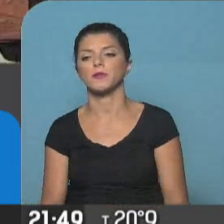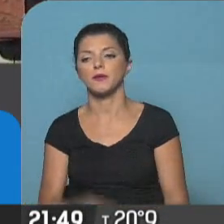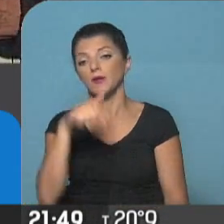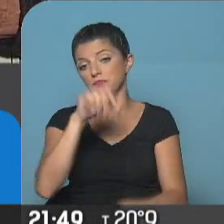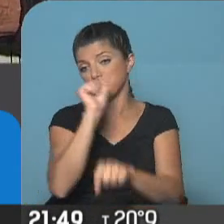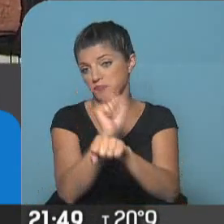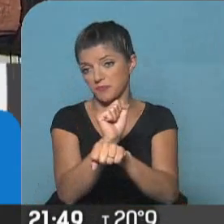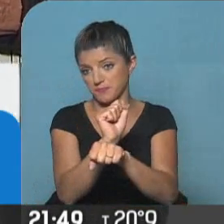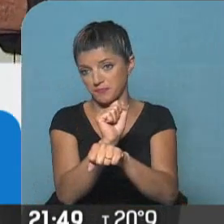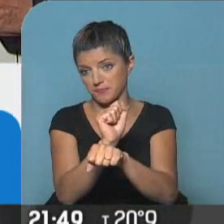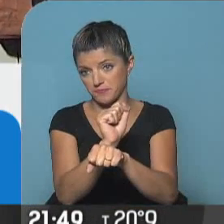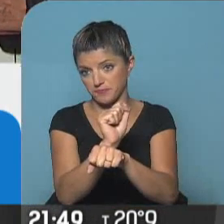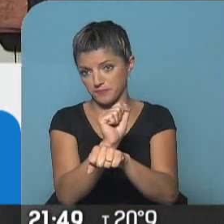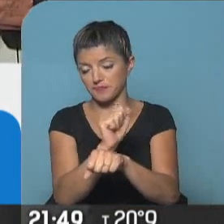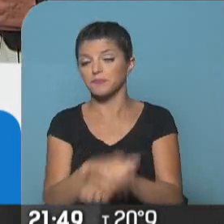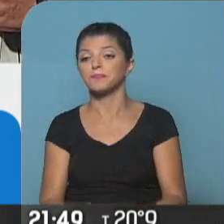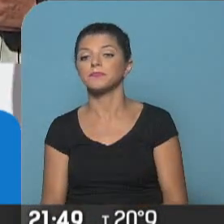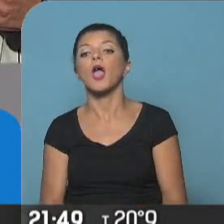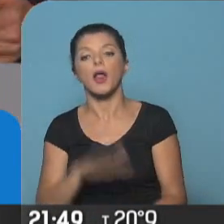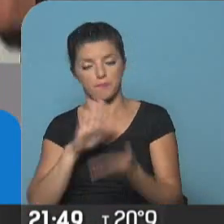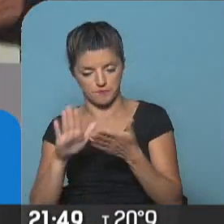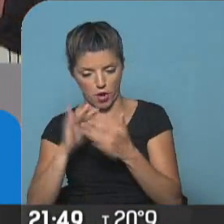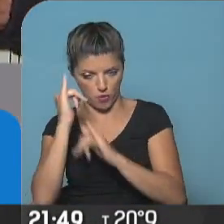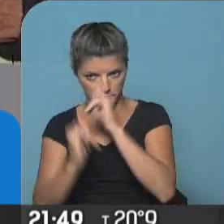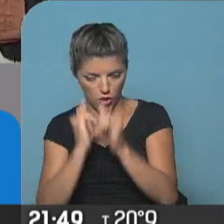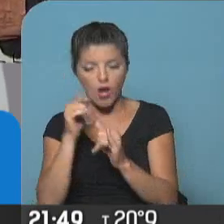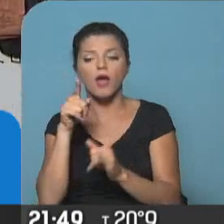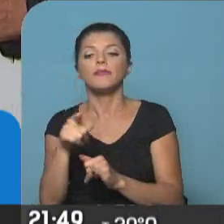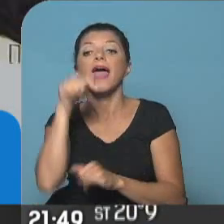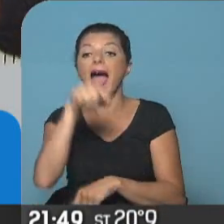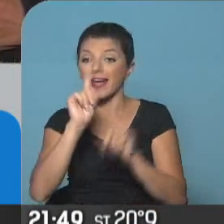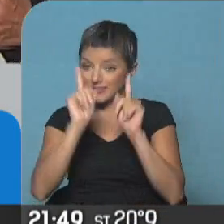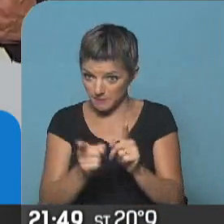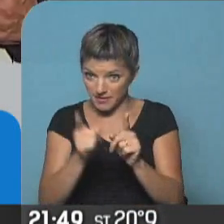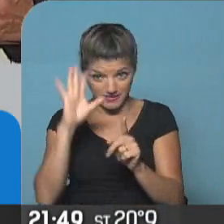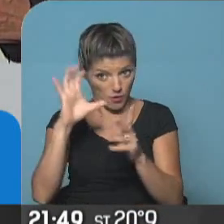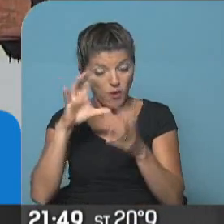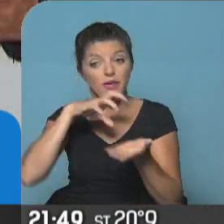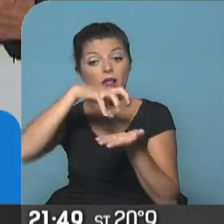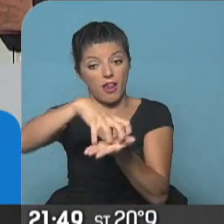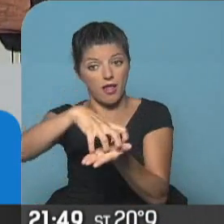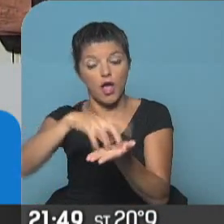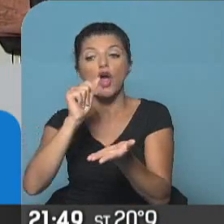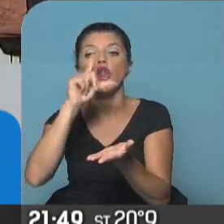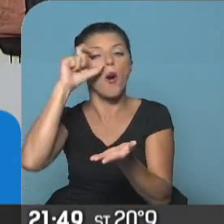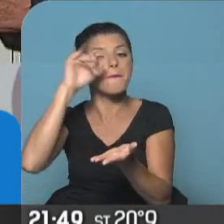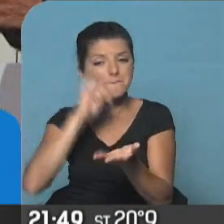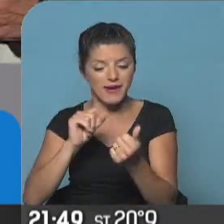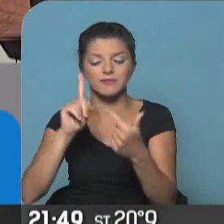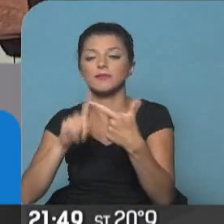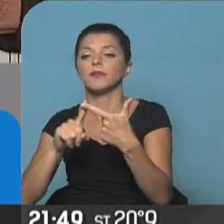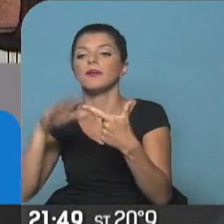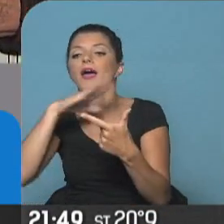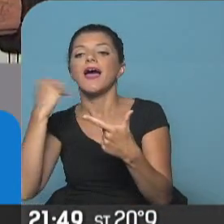y en este servicio penitenciario que reiteramos, aquí se encuentra también en una de las unidades José López, también